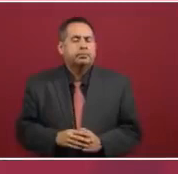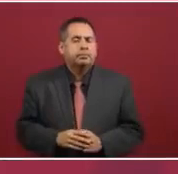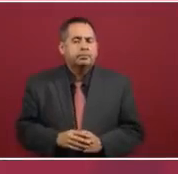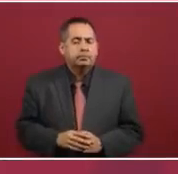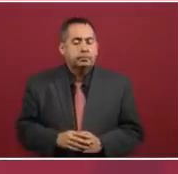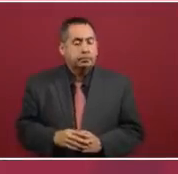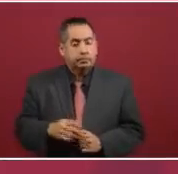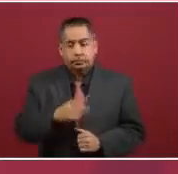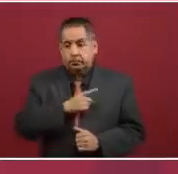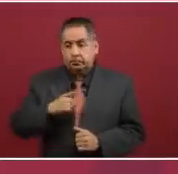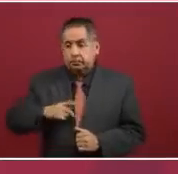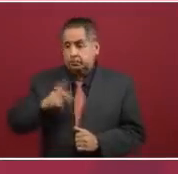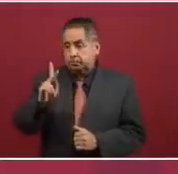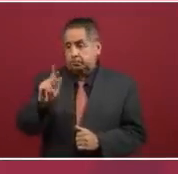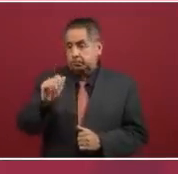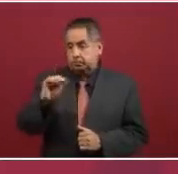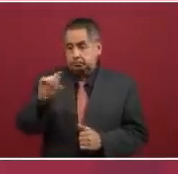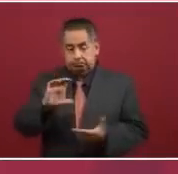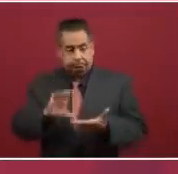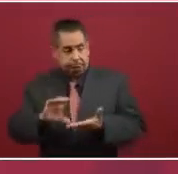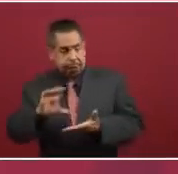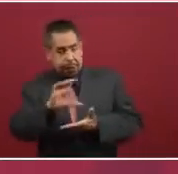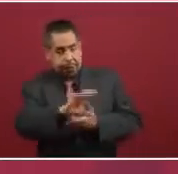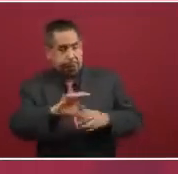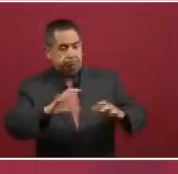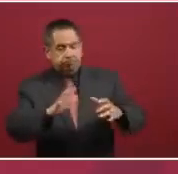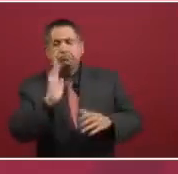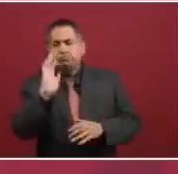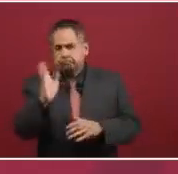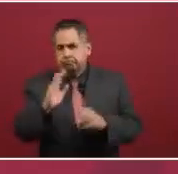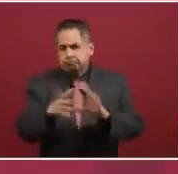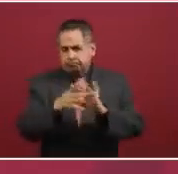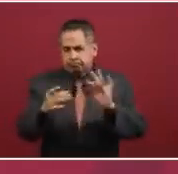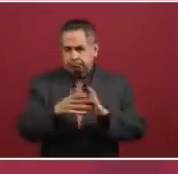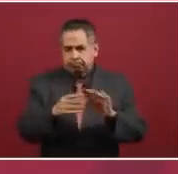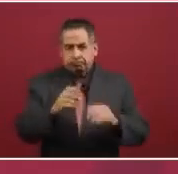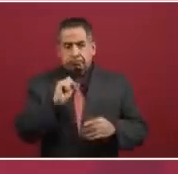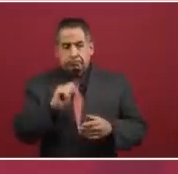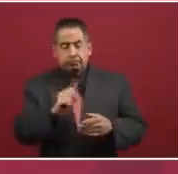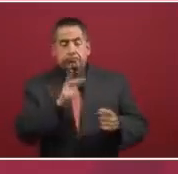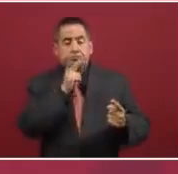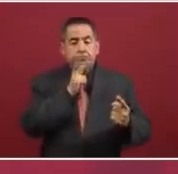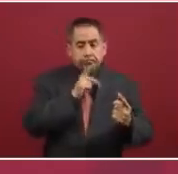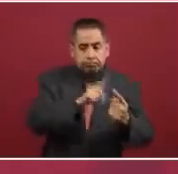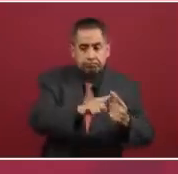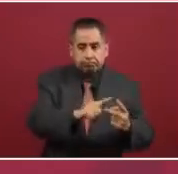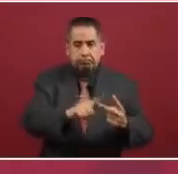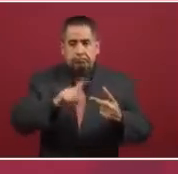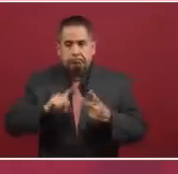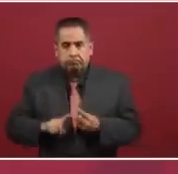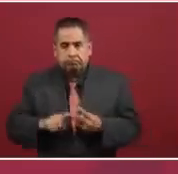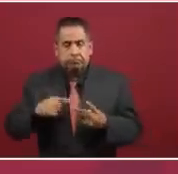de la deuda de Pemex y de la deuda del gobierno en general.